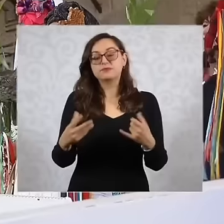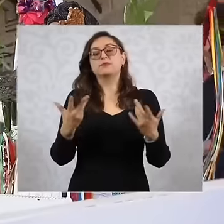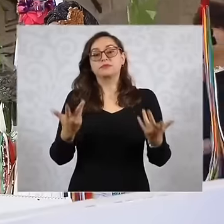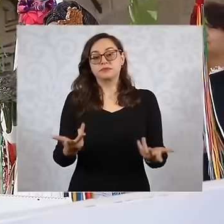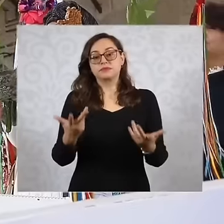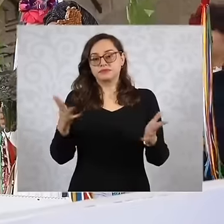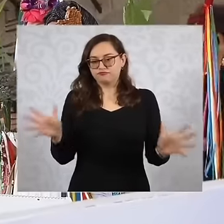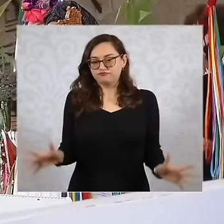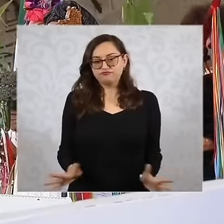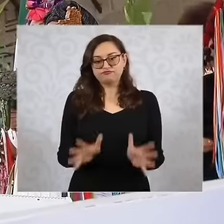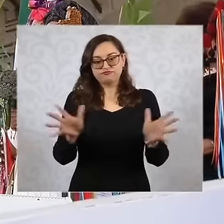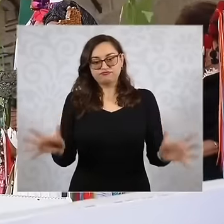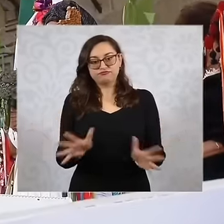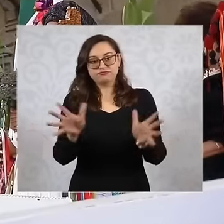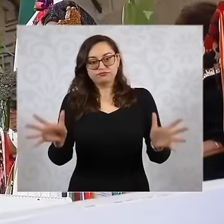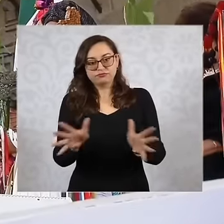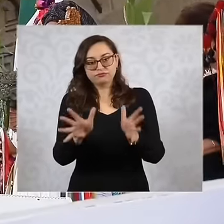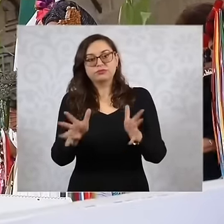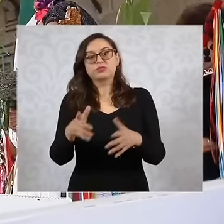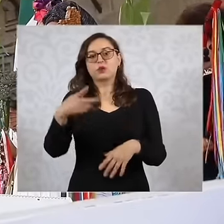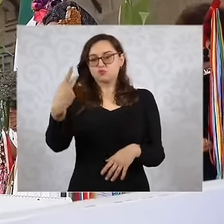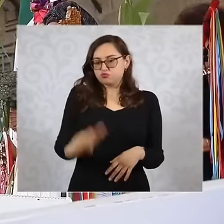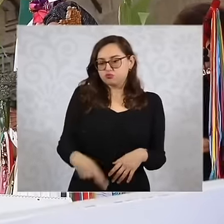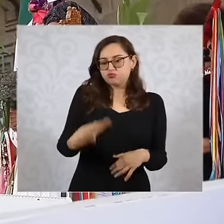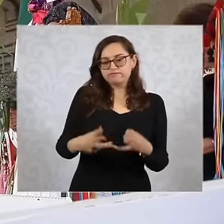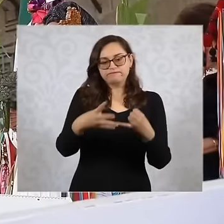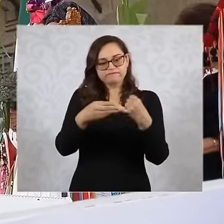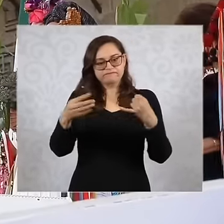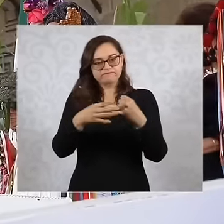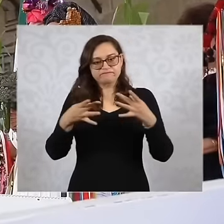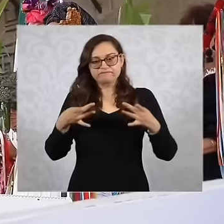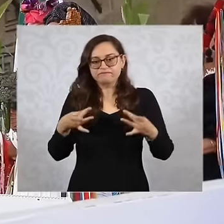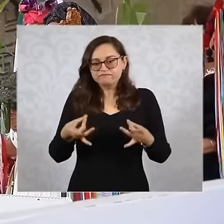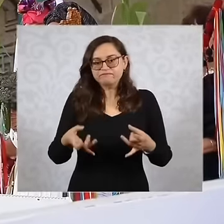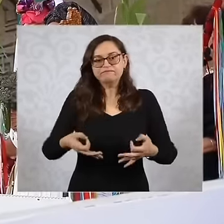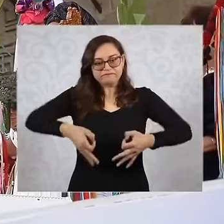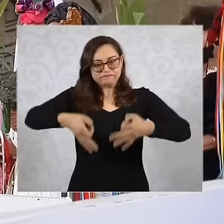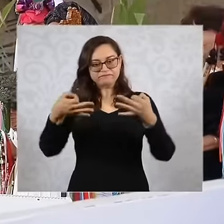con este objetivo para producir semillas de alta calidad.